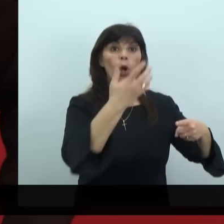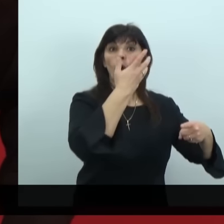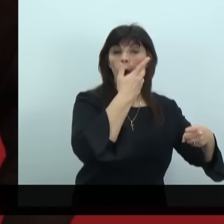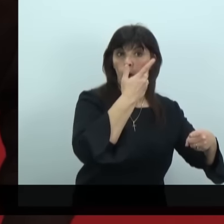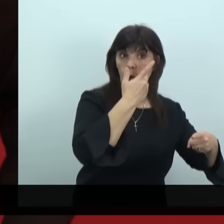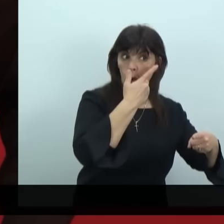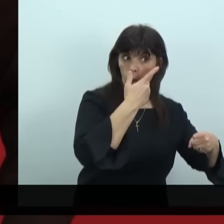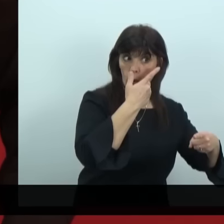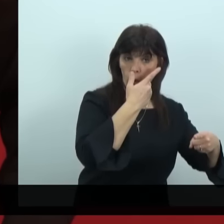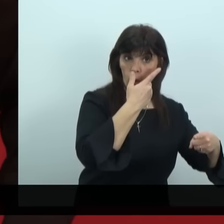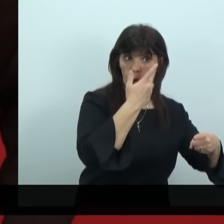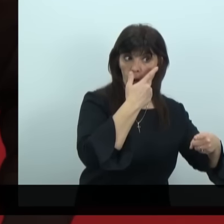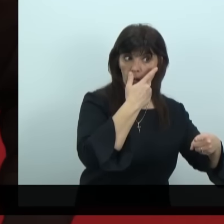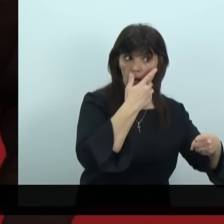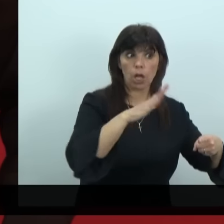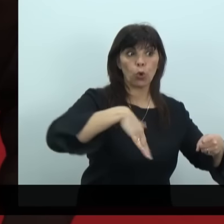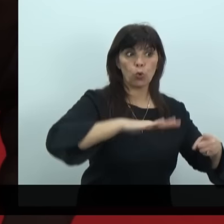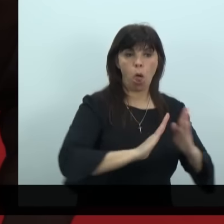o reconocerlas en la Biblia.